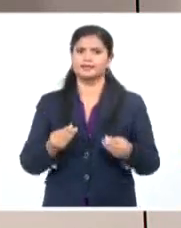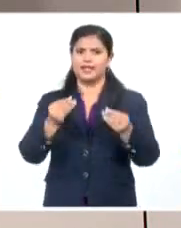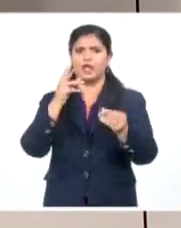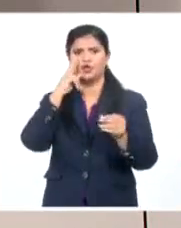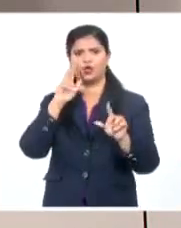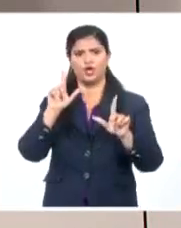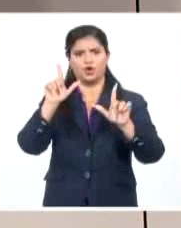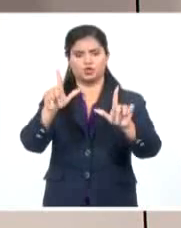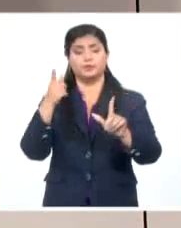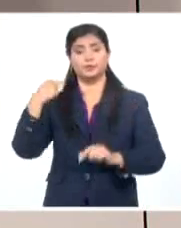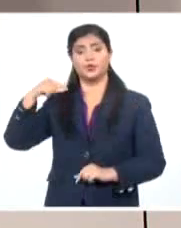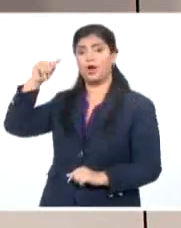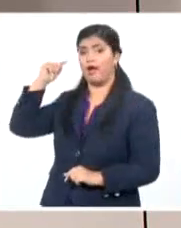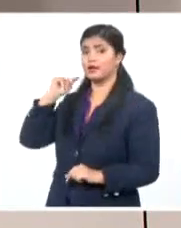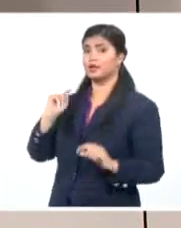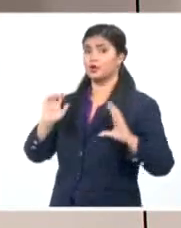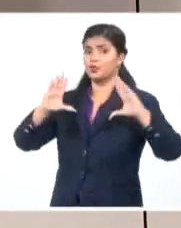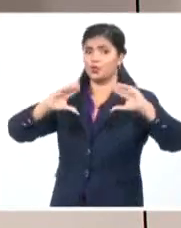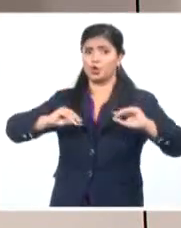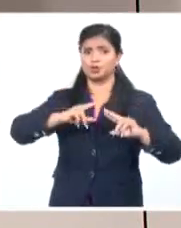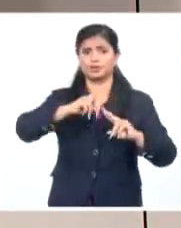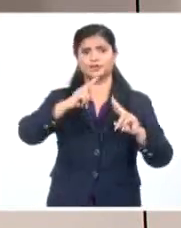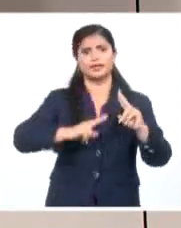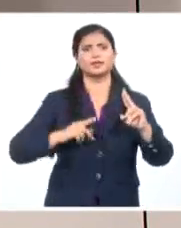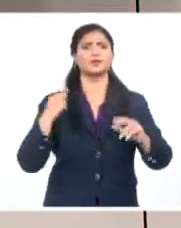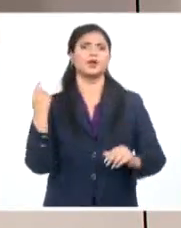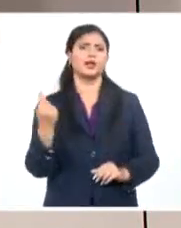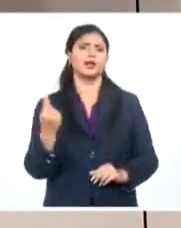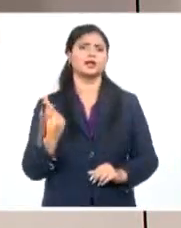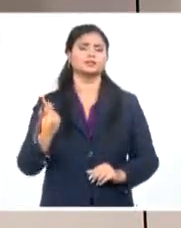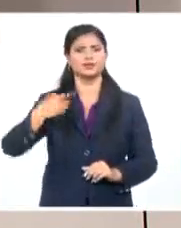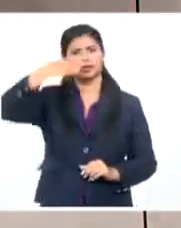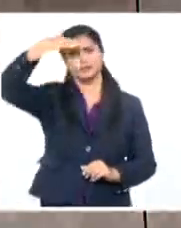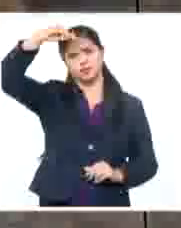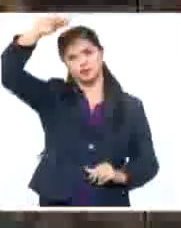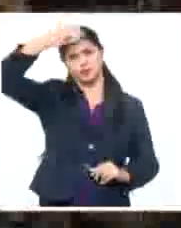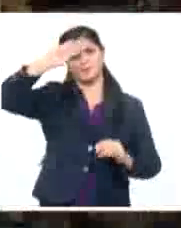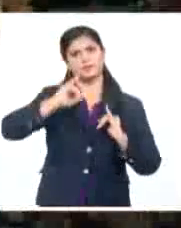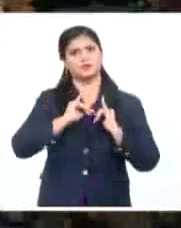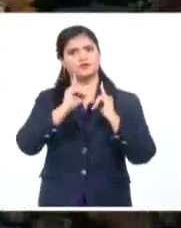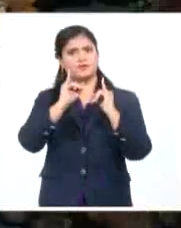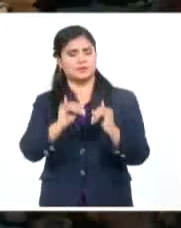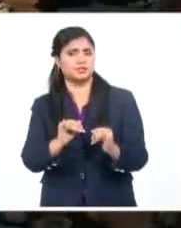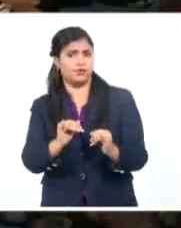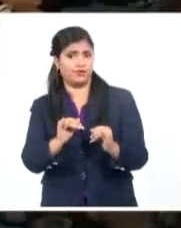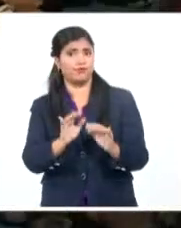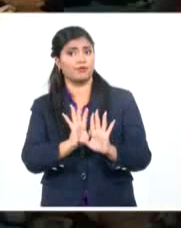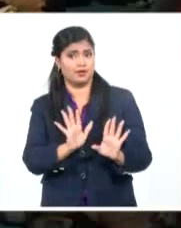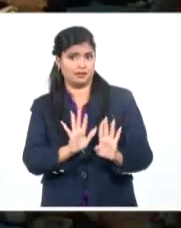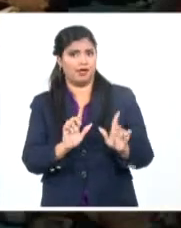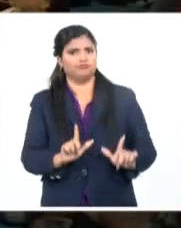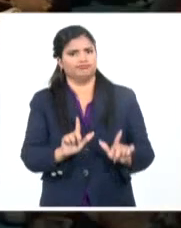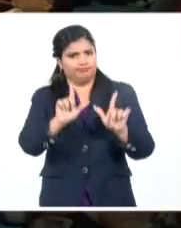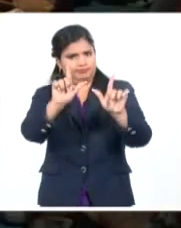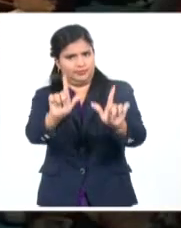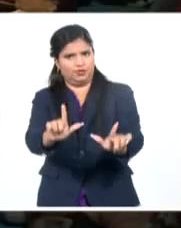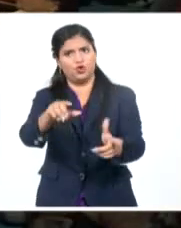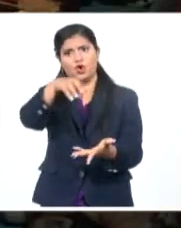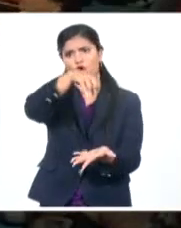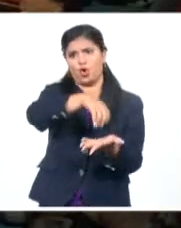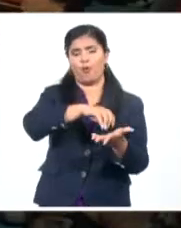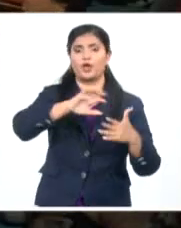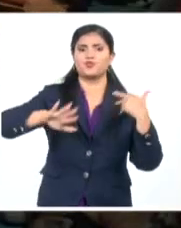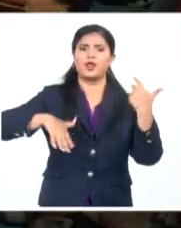anoche en la sala Covarrubias del teatro Nacional de Cuba según la publicación del instituto cubano de la música en la ceremonia